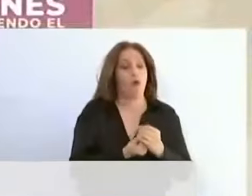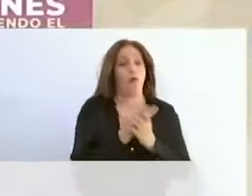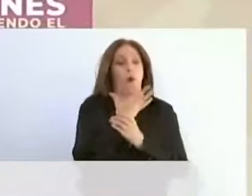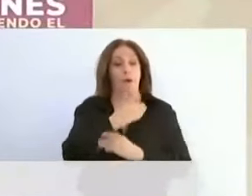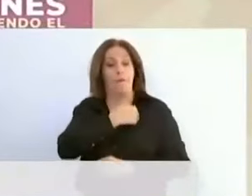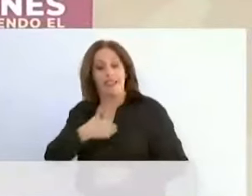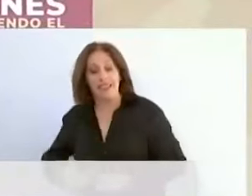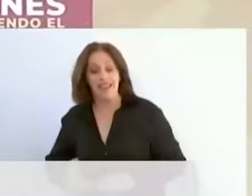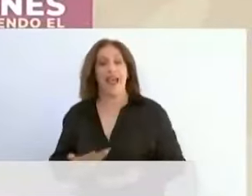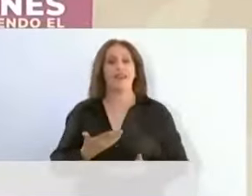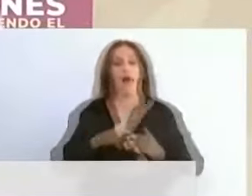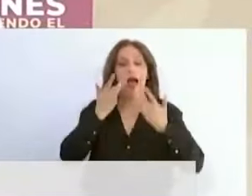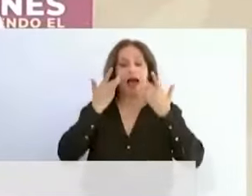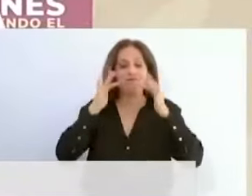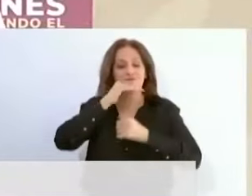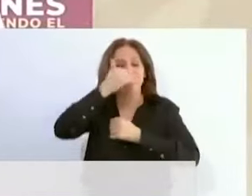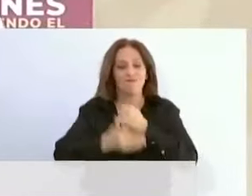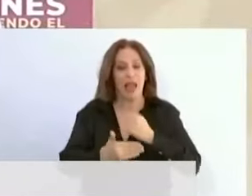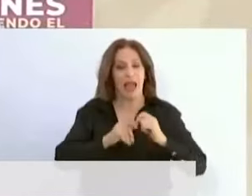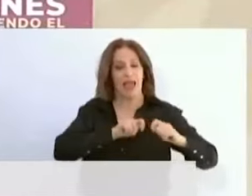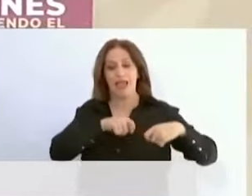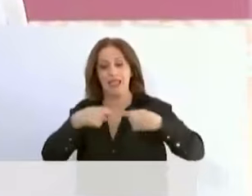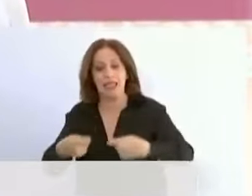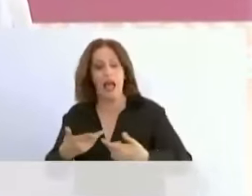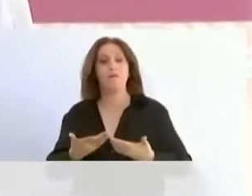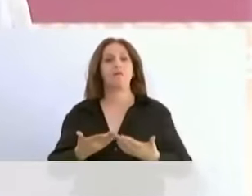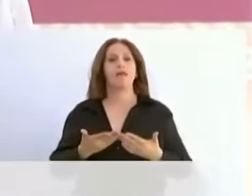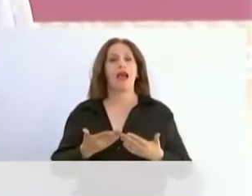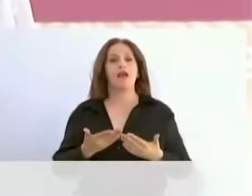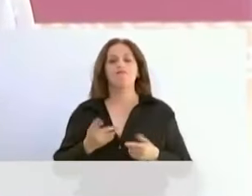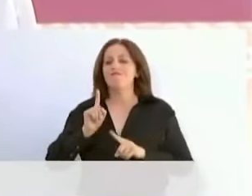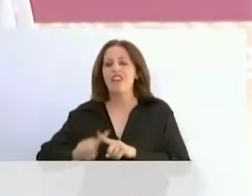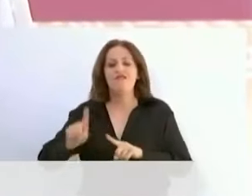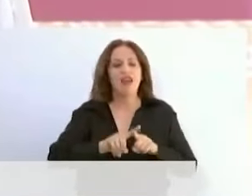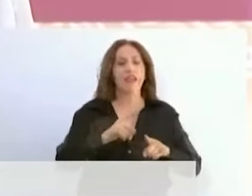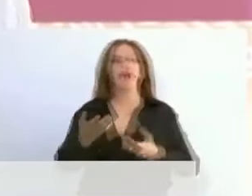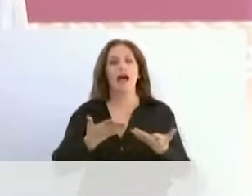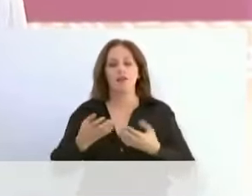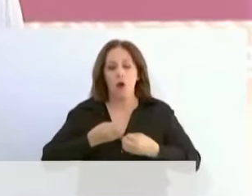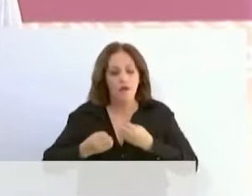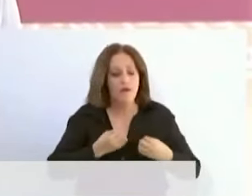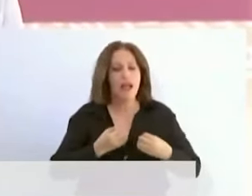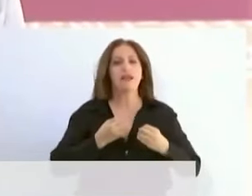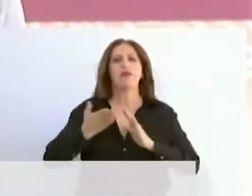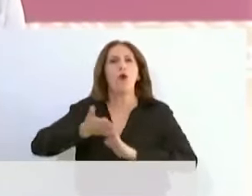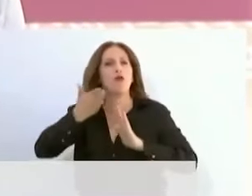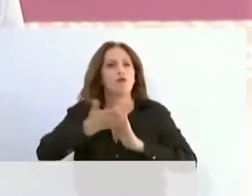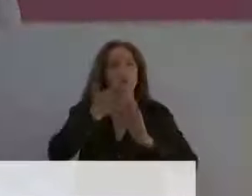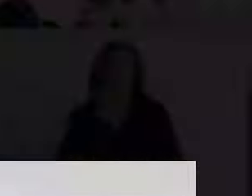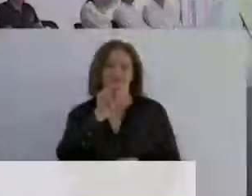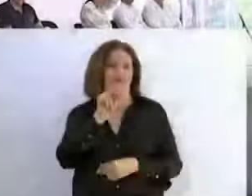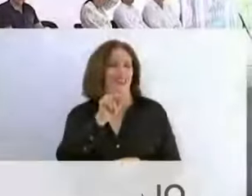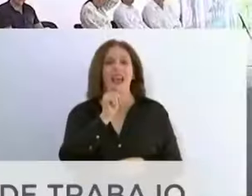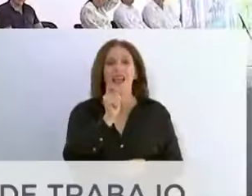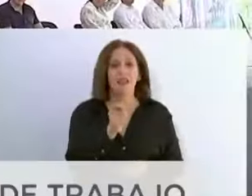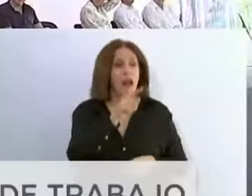a las obras que estaban en proceso o a los planes de desarrollo.